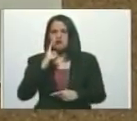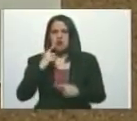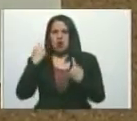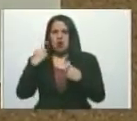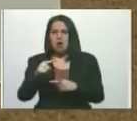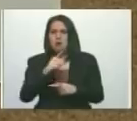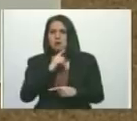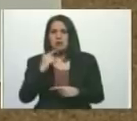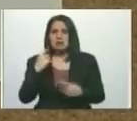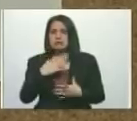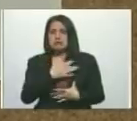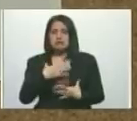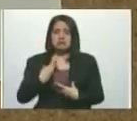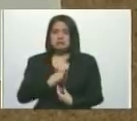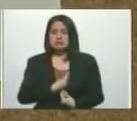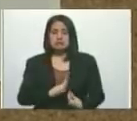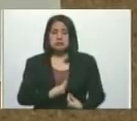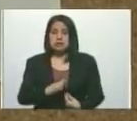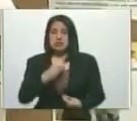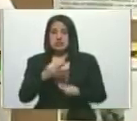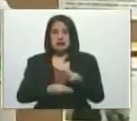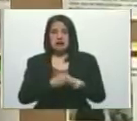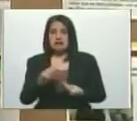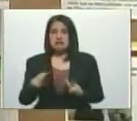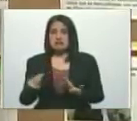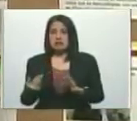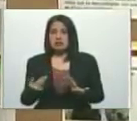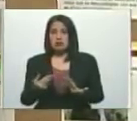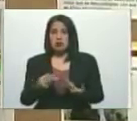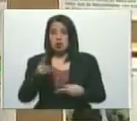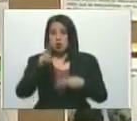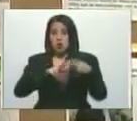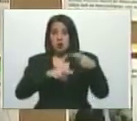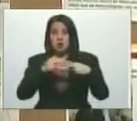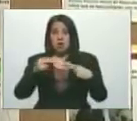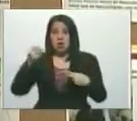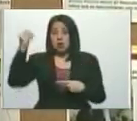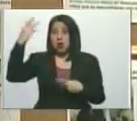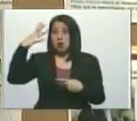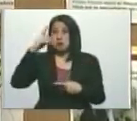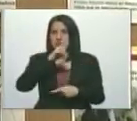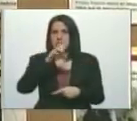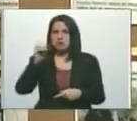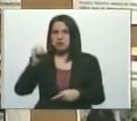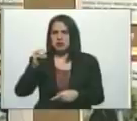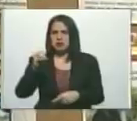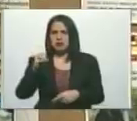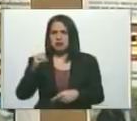estos desalmados están cometiendo. Numeral, una luz para los 130, nadie le paró